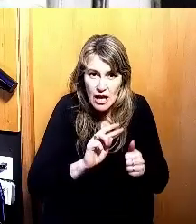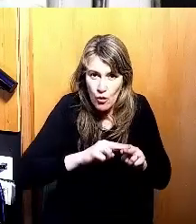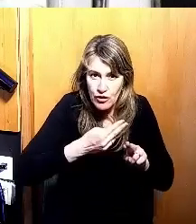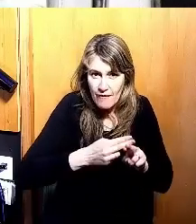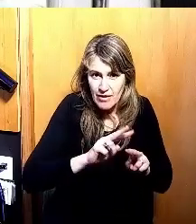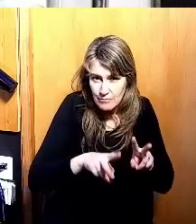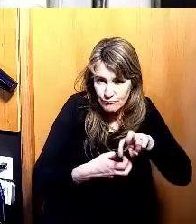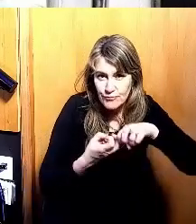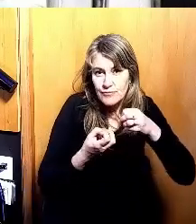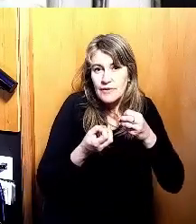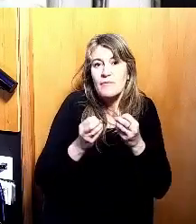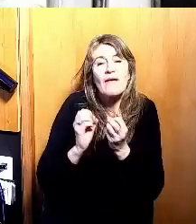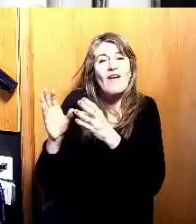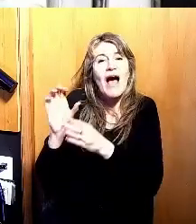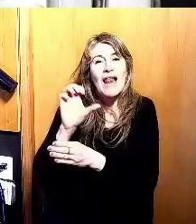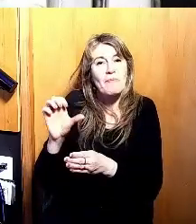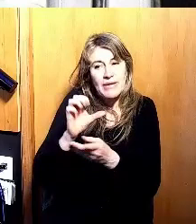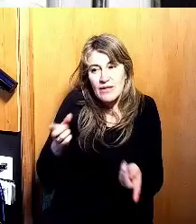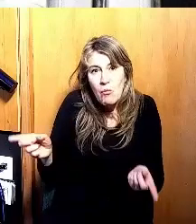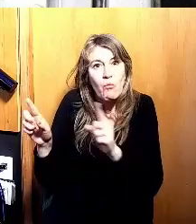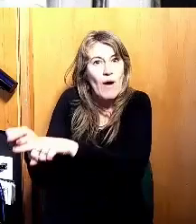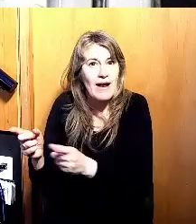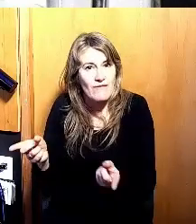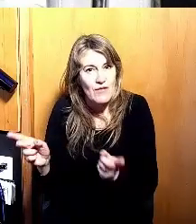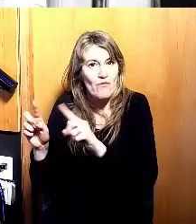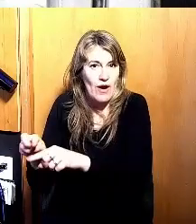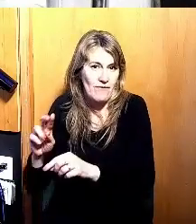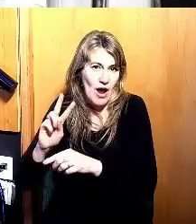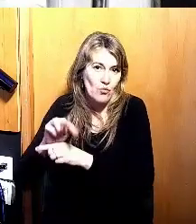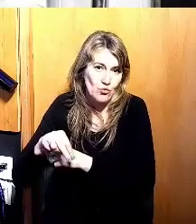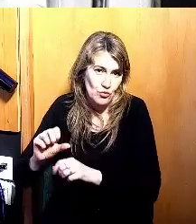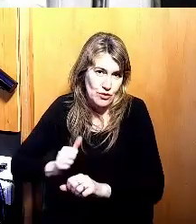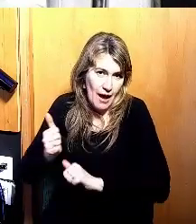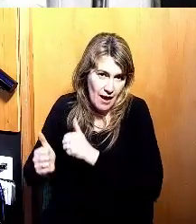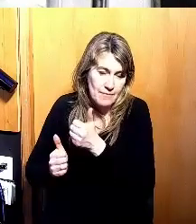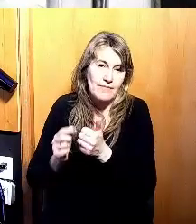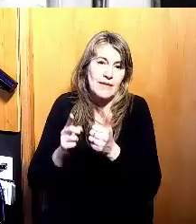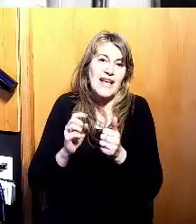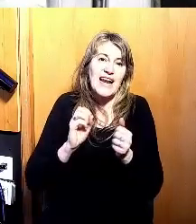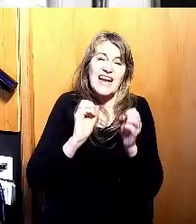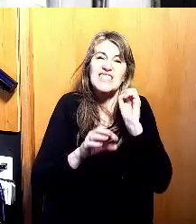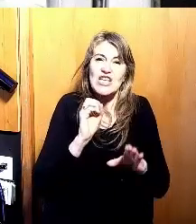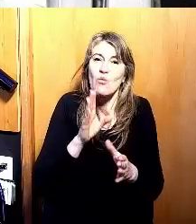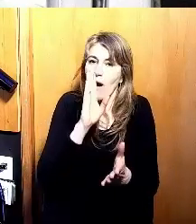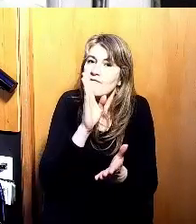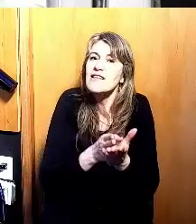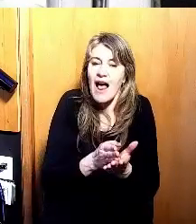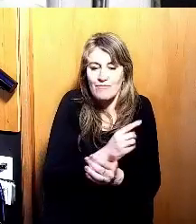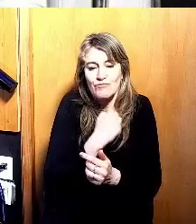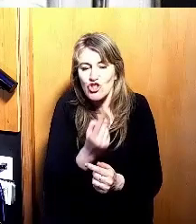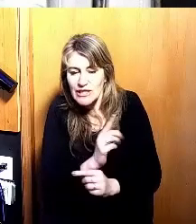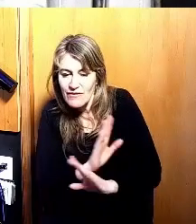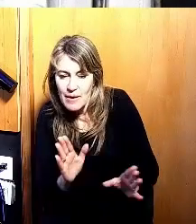hago yo con los proyectos teniendo información del fin de ciclo de los residuos, y eso era otro de los proyectos que veían ahí de